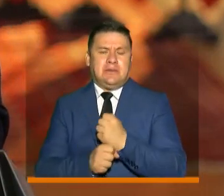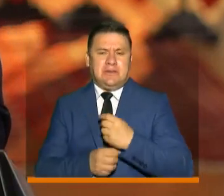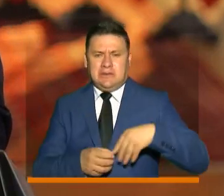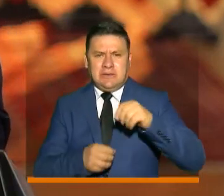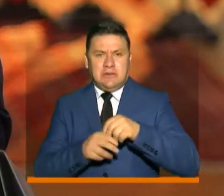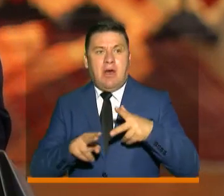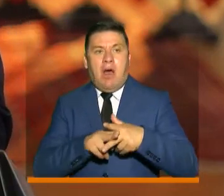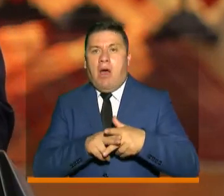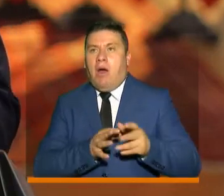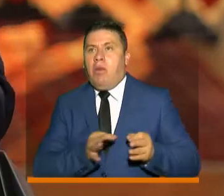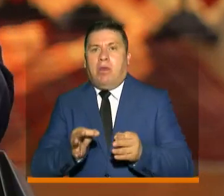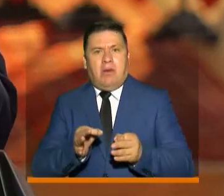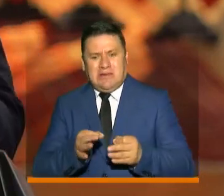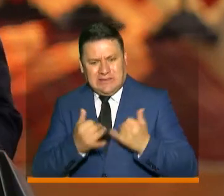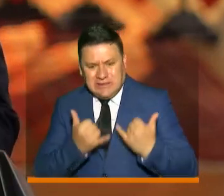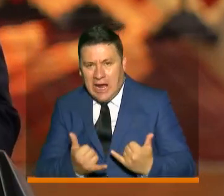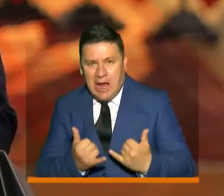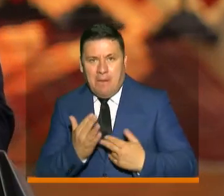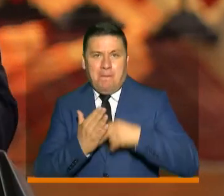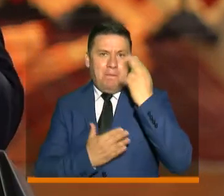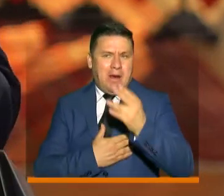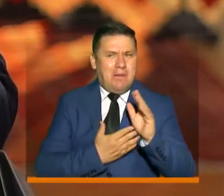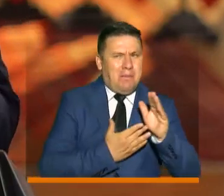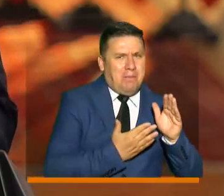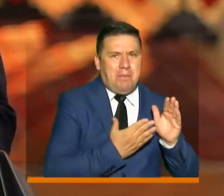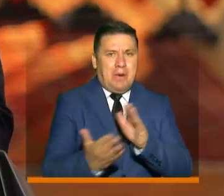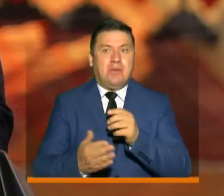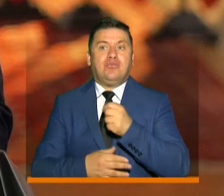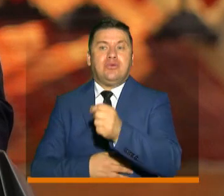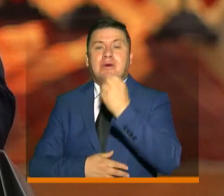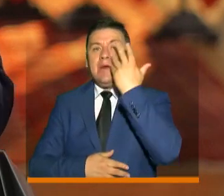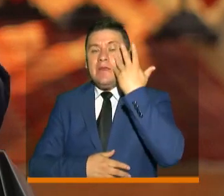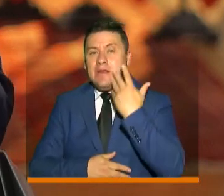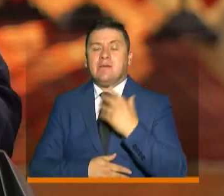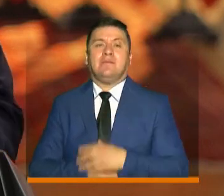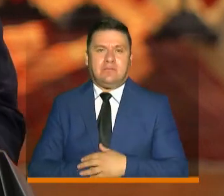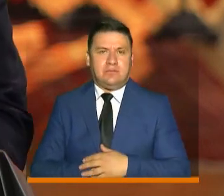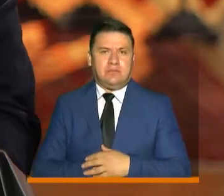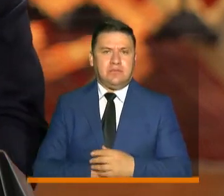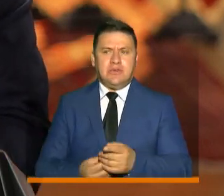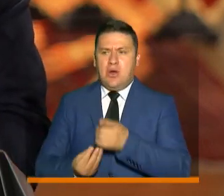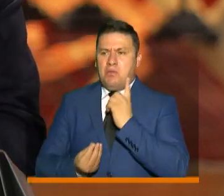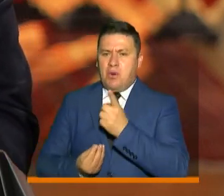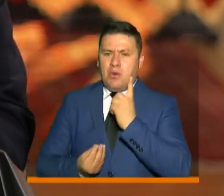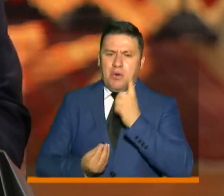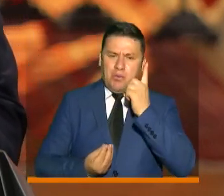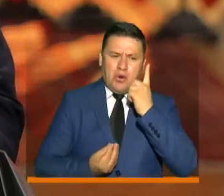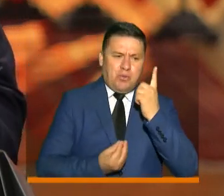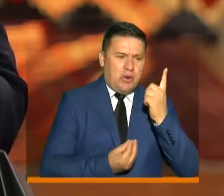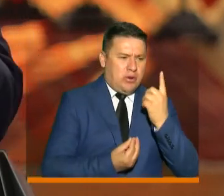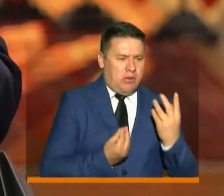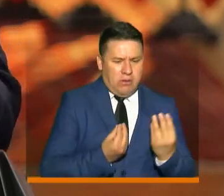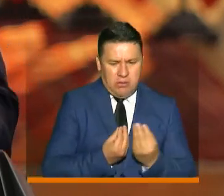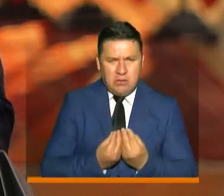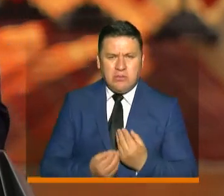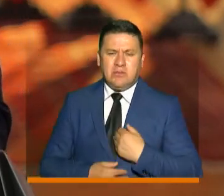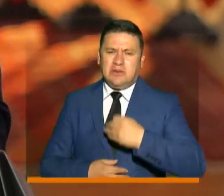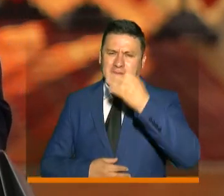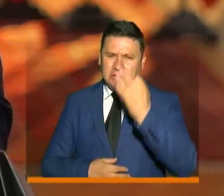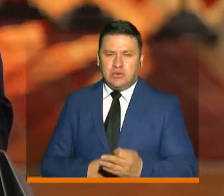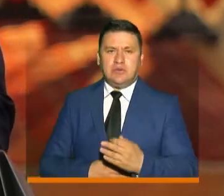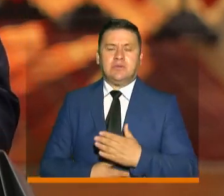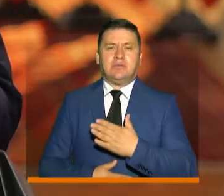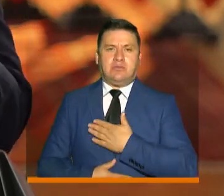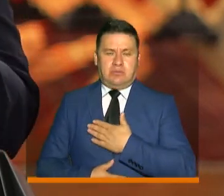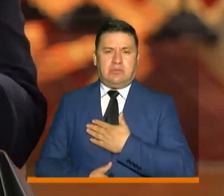inaplazables y que estaremos presentando en los próximos días con las bancadas de gobierno estoy seguro